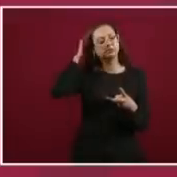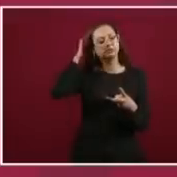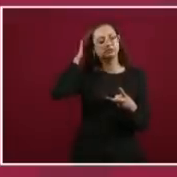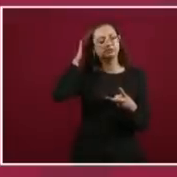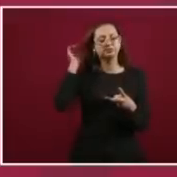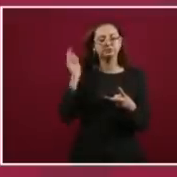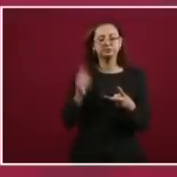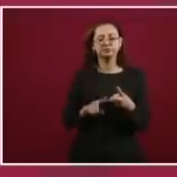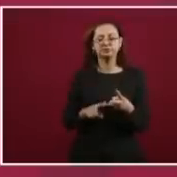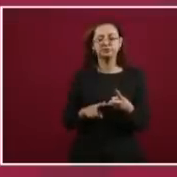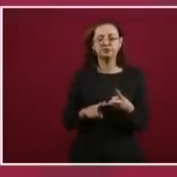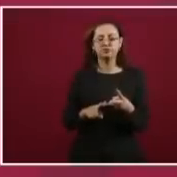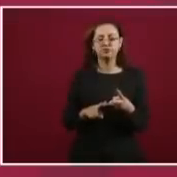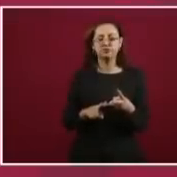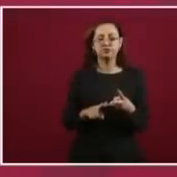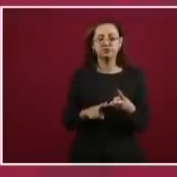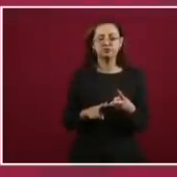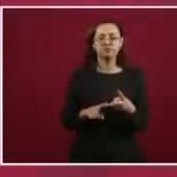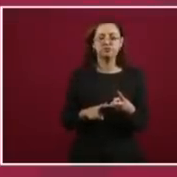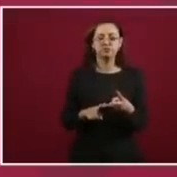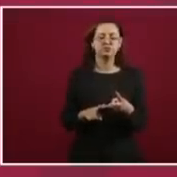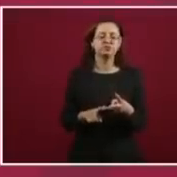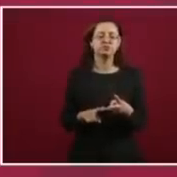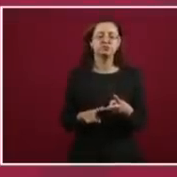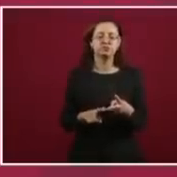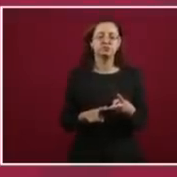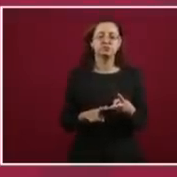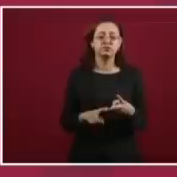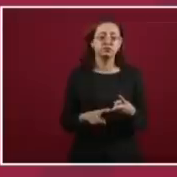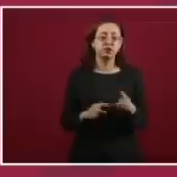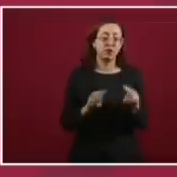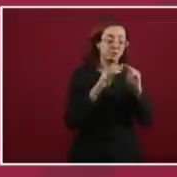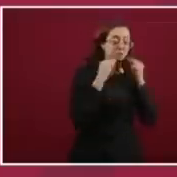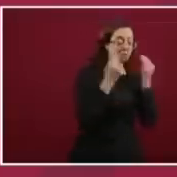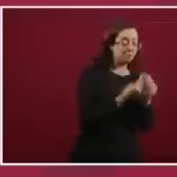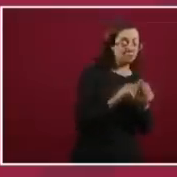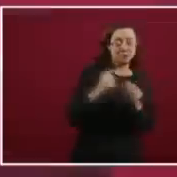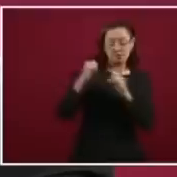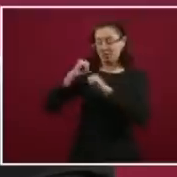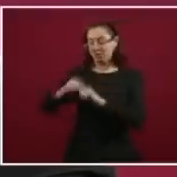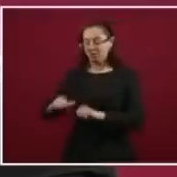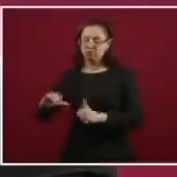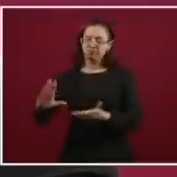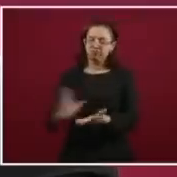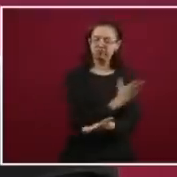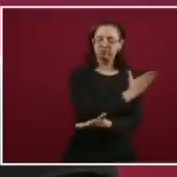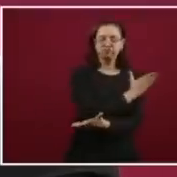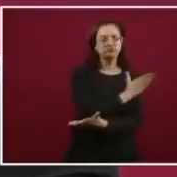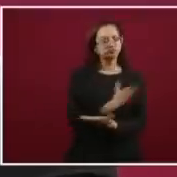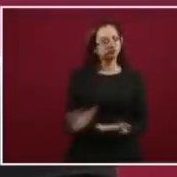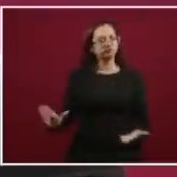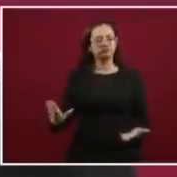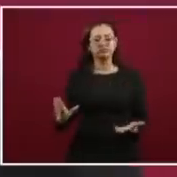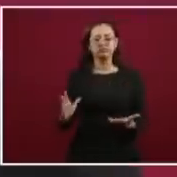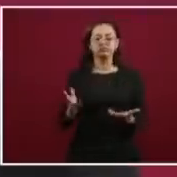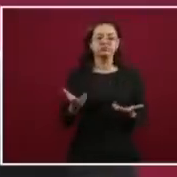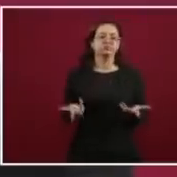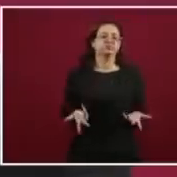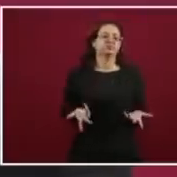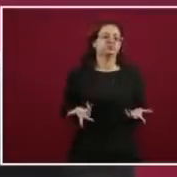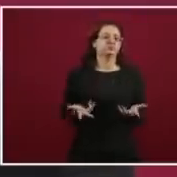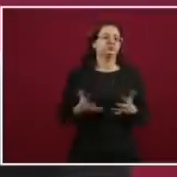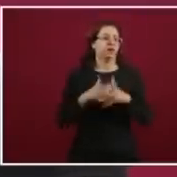tajante entre delincuencia y autoridades porque si no hay